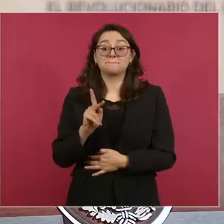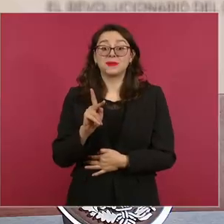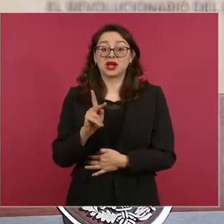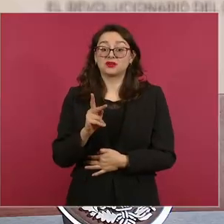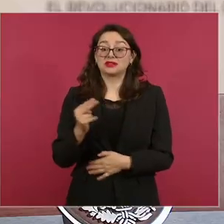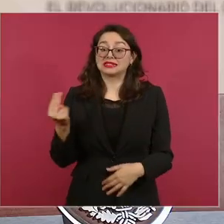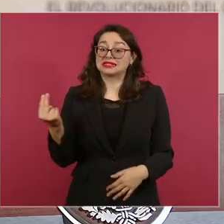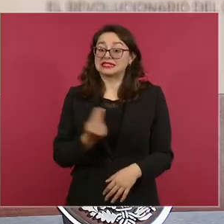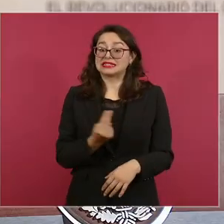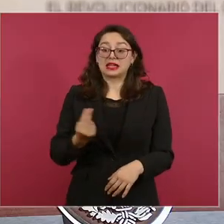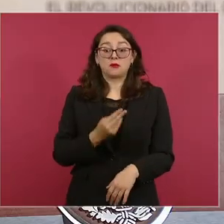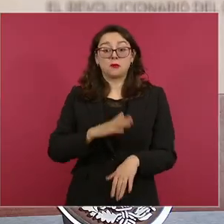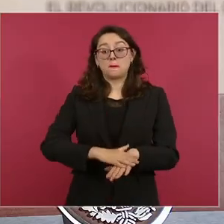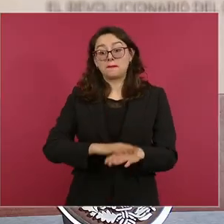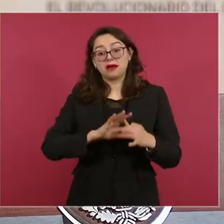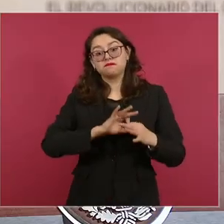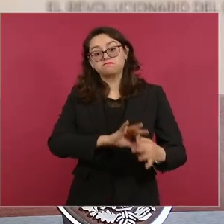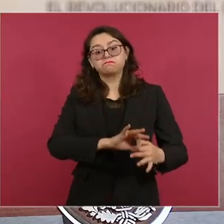relacionarnos,